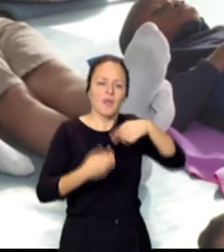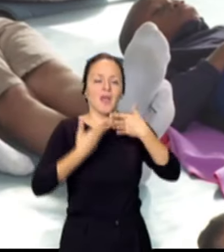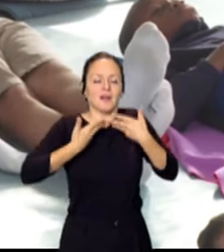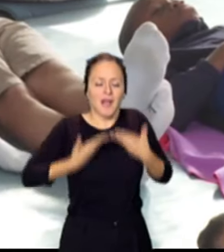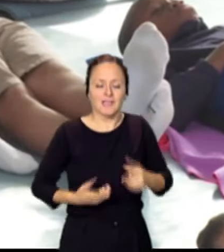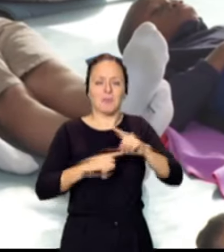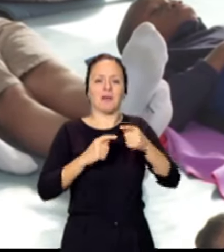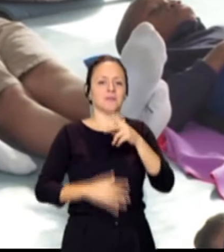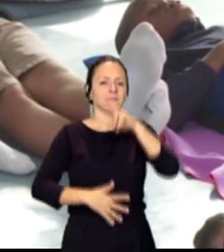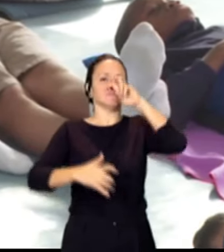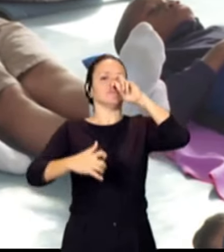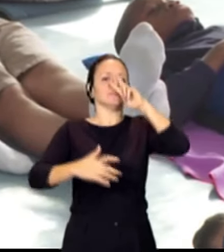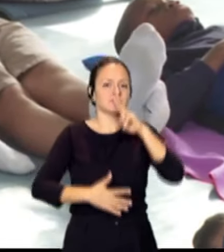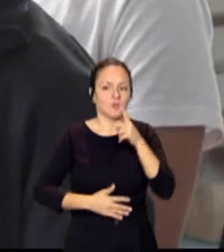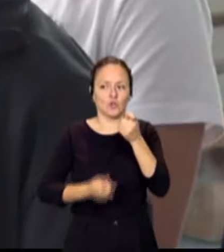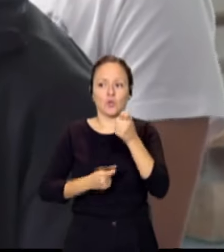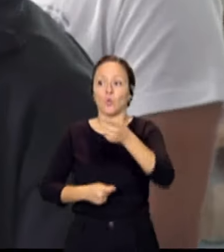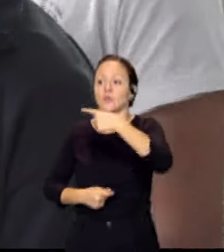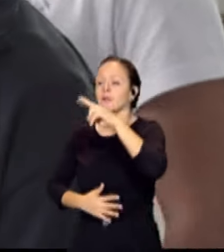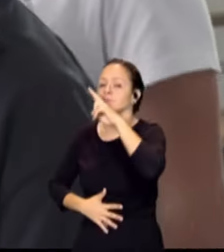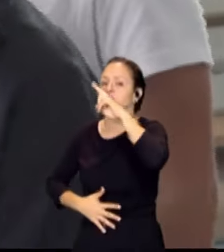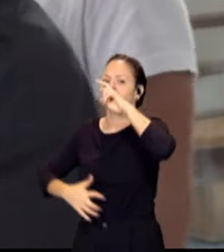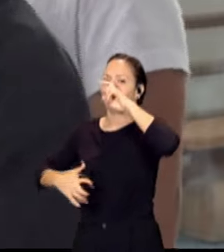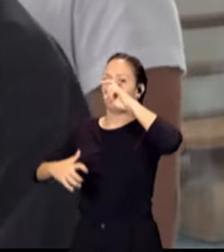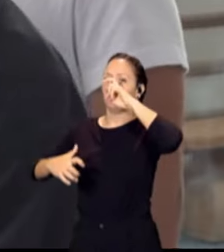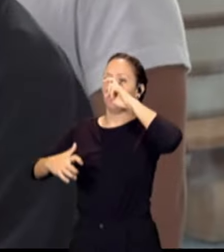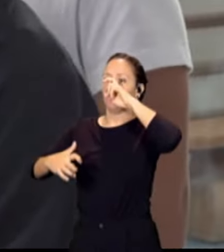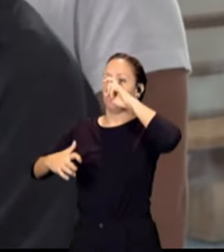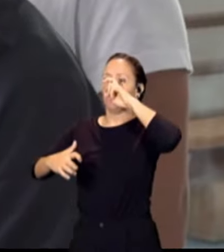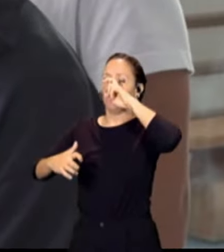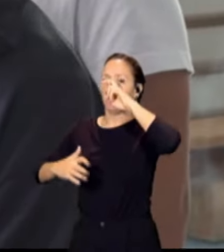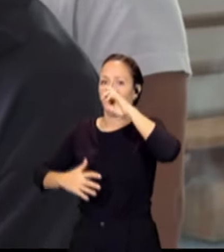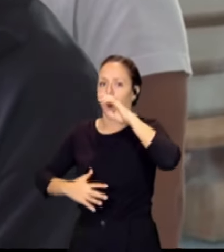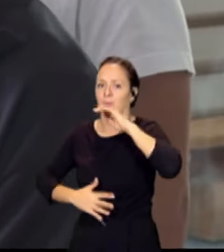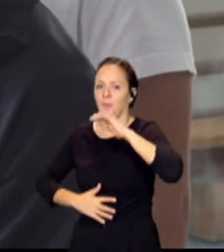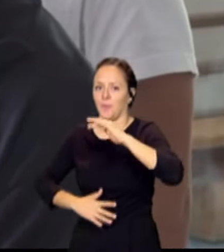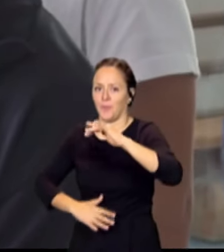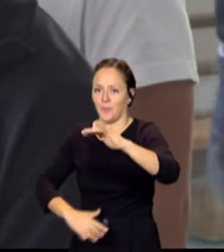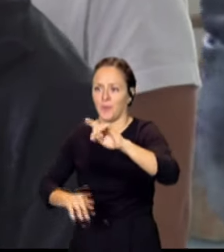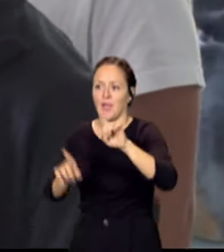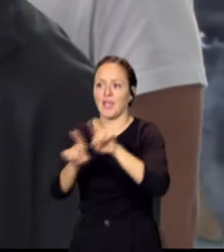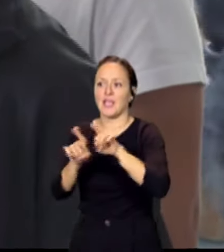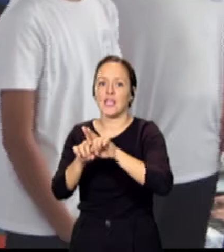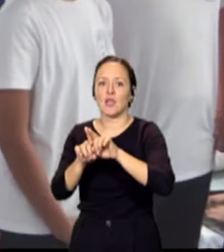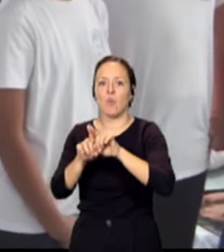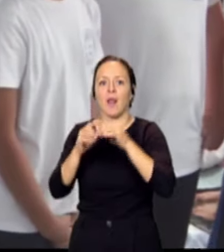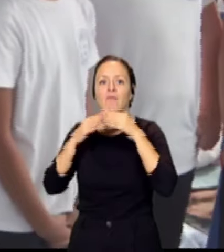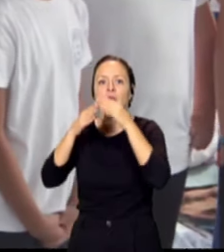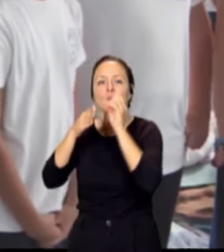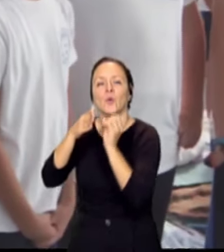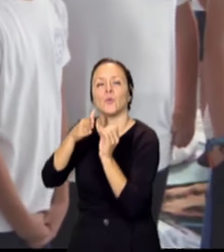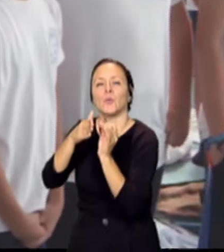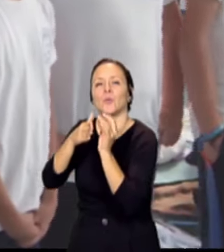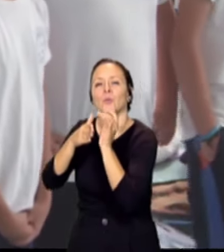respiración aire y lo exhalamos como si fuera la sirena de un